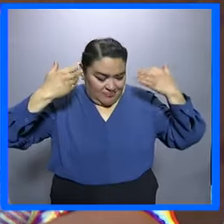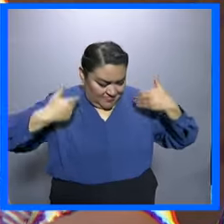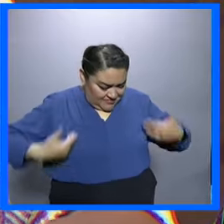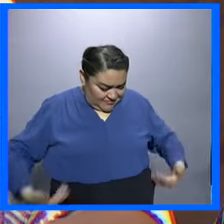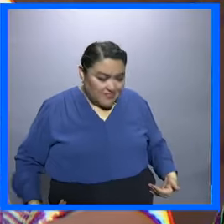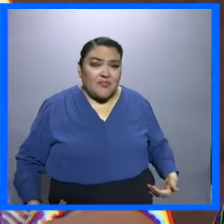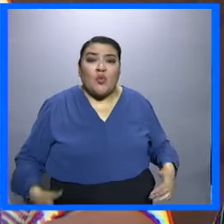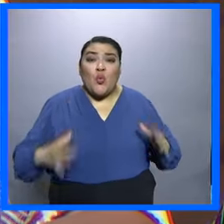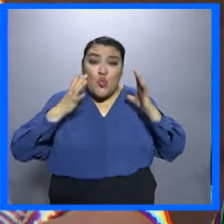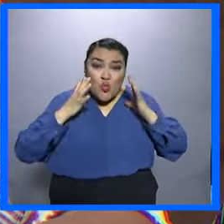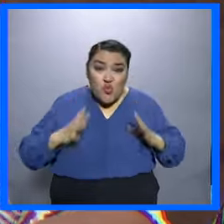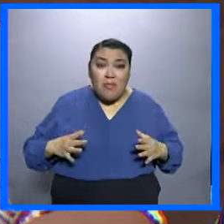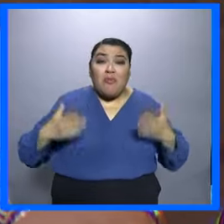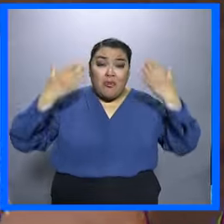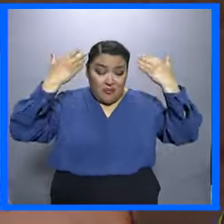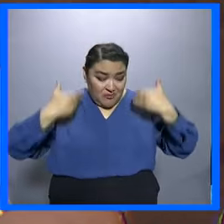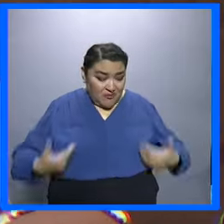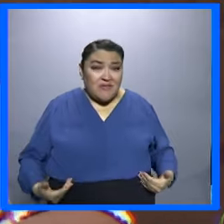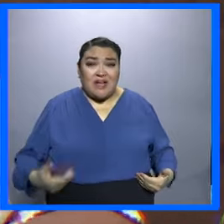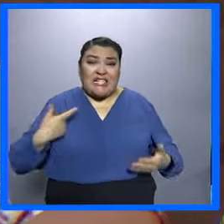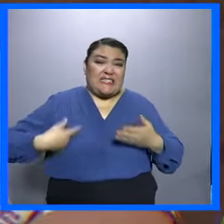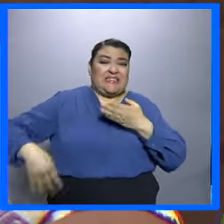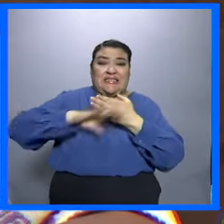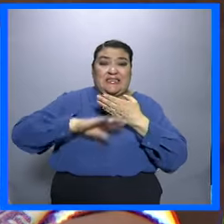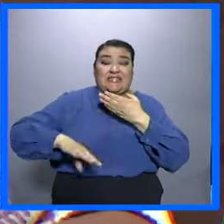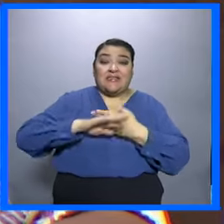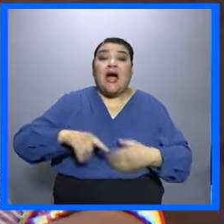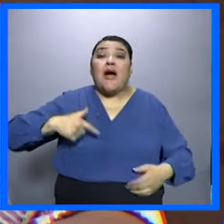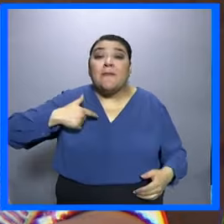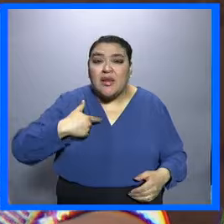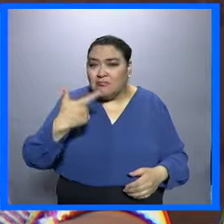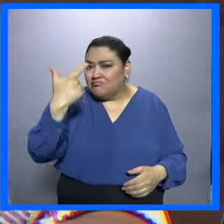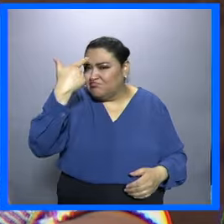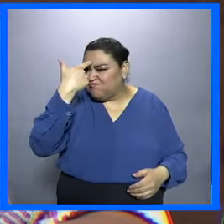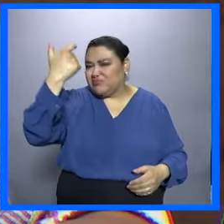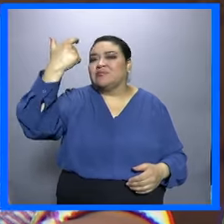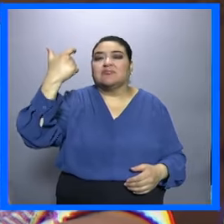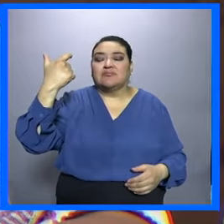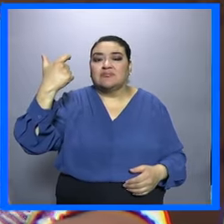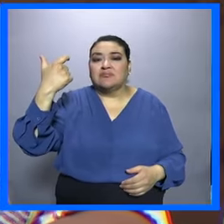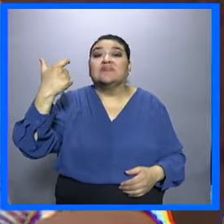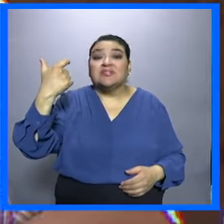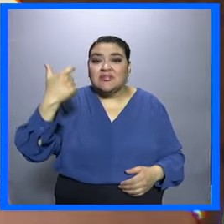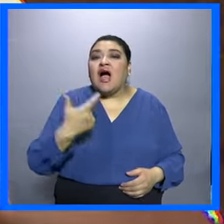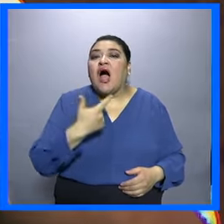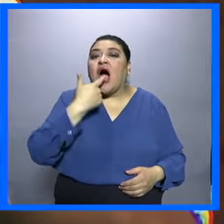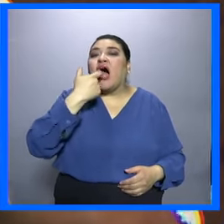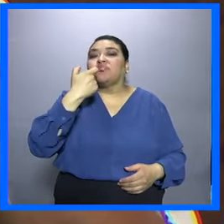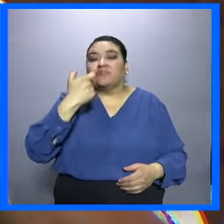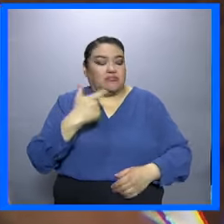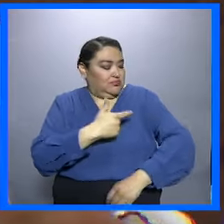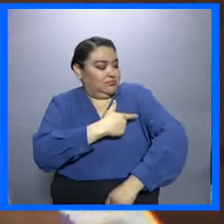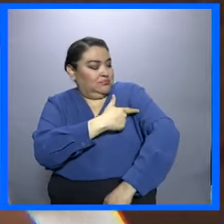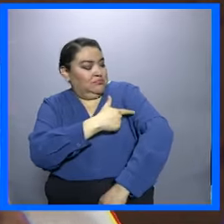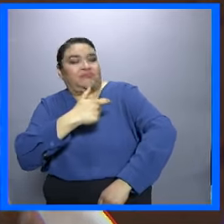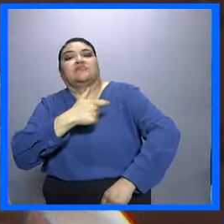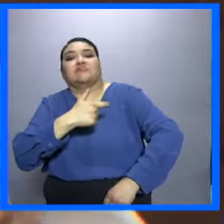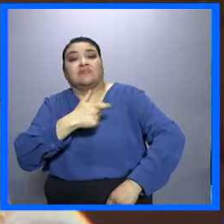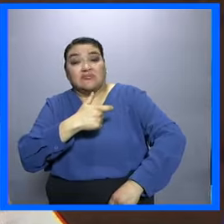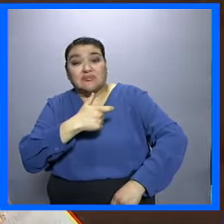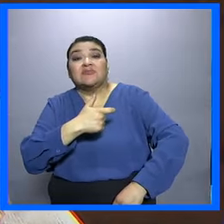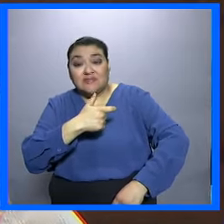físicas en mi cara. Incrustaron 3 balazos en mi boca, en mi brazo, en mi cabeza, con